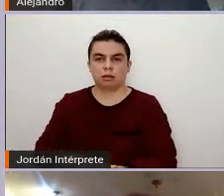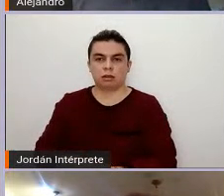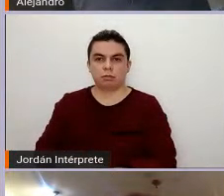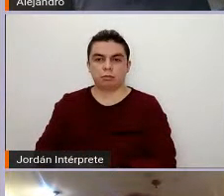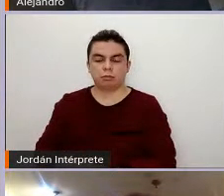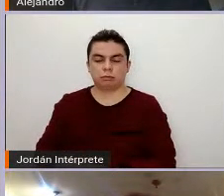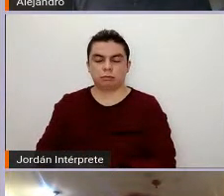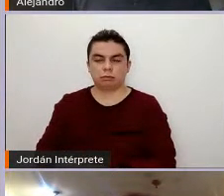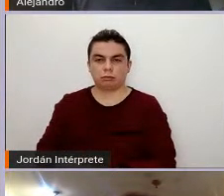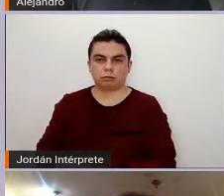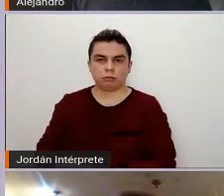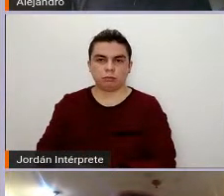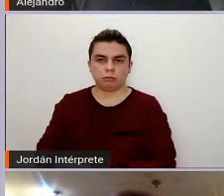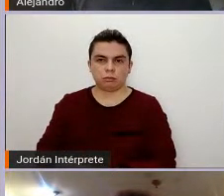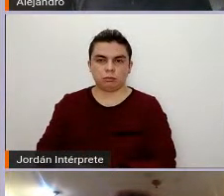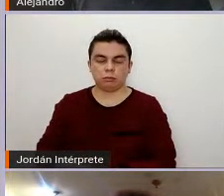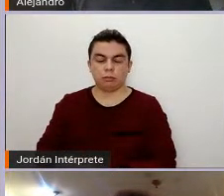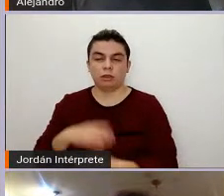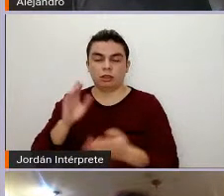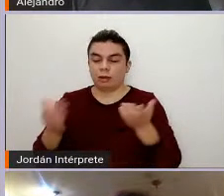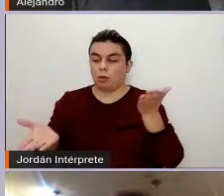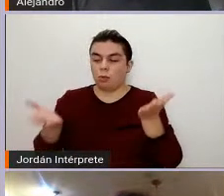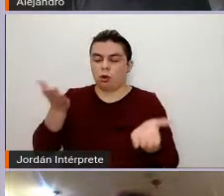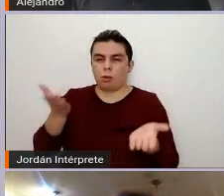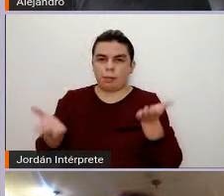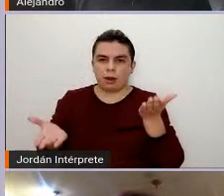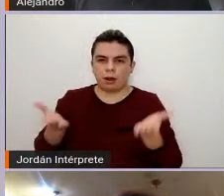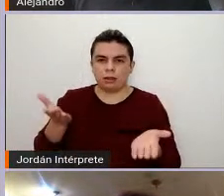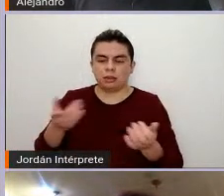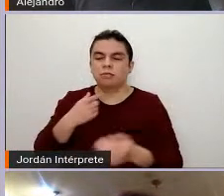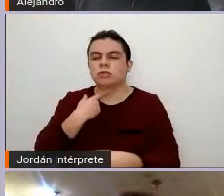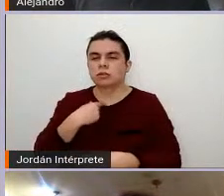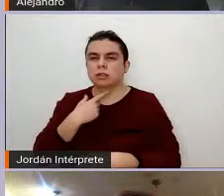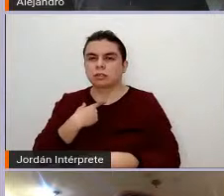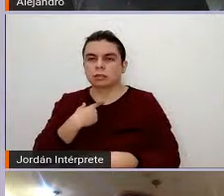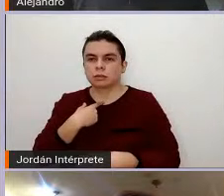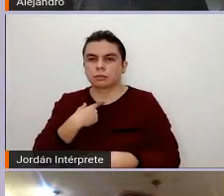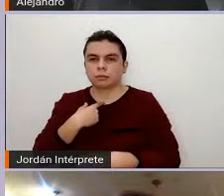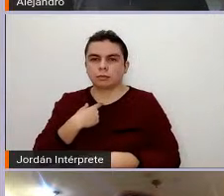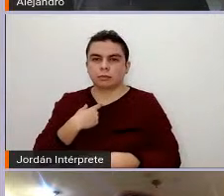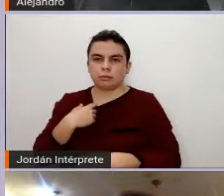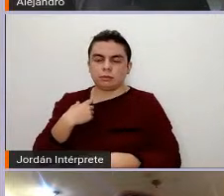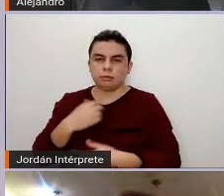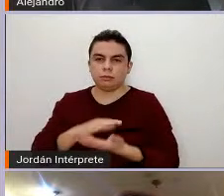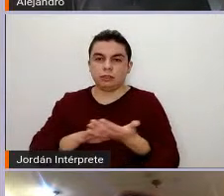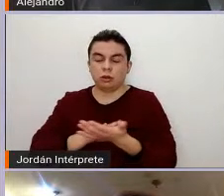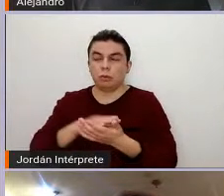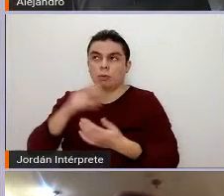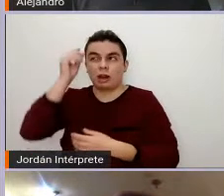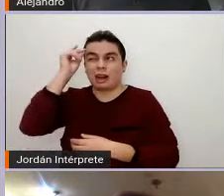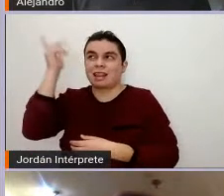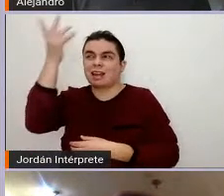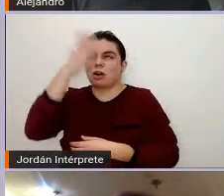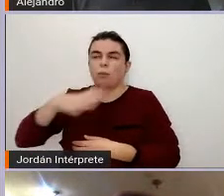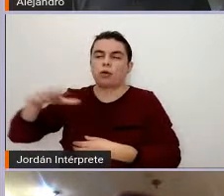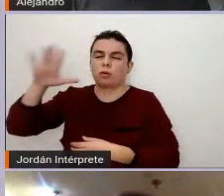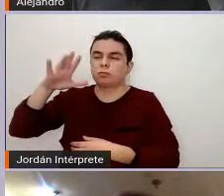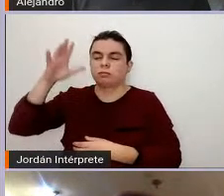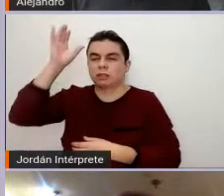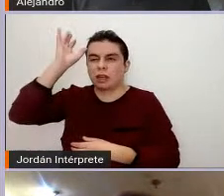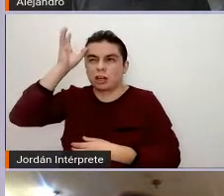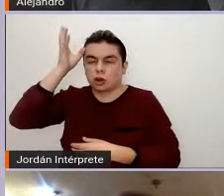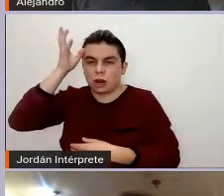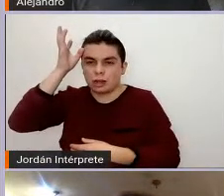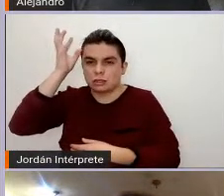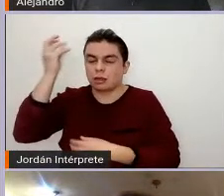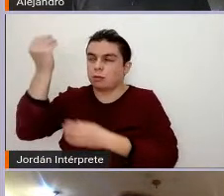Desde una perspectiva comparativa, es interesante situar esta misma idea de ignorancia, entre comillas, como factor